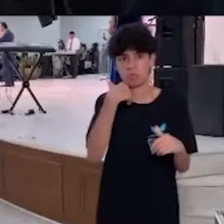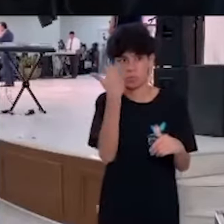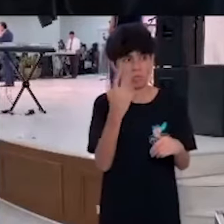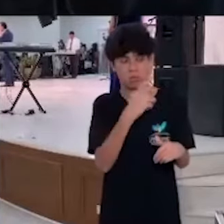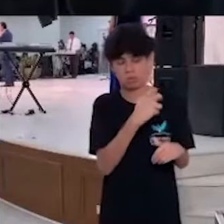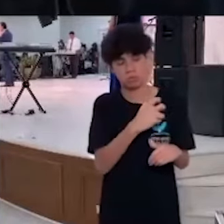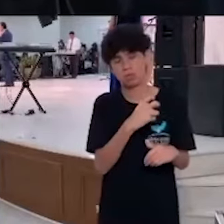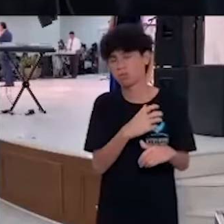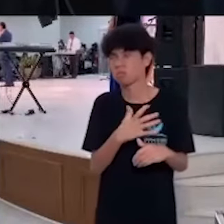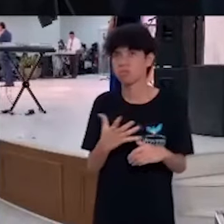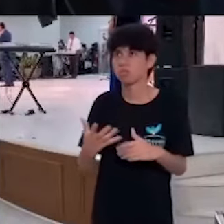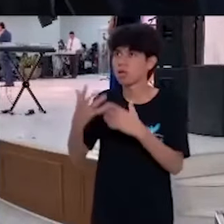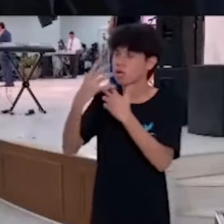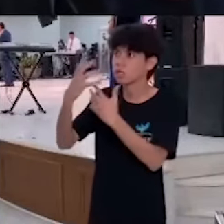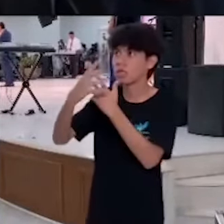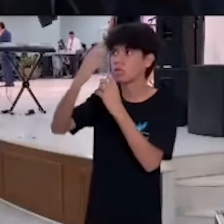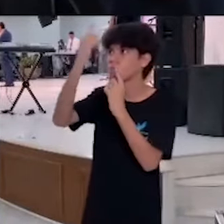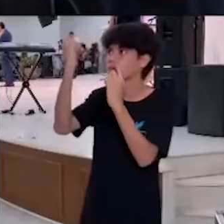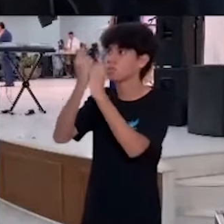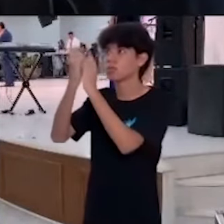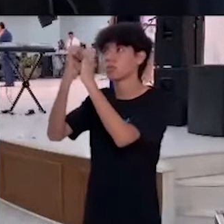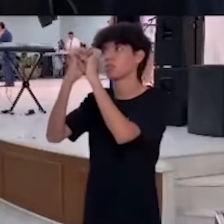mi familia, no quiero eso para mi iglesia.